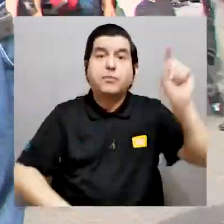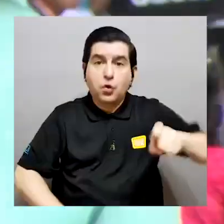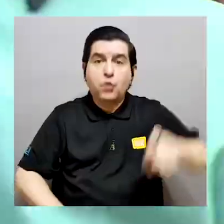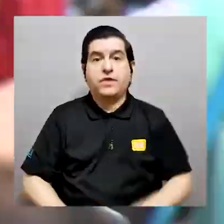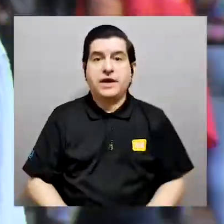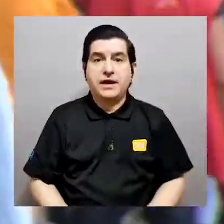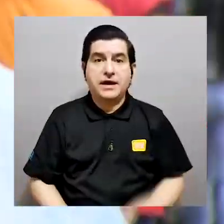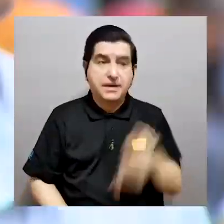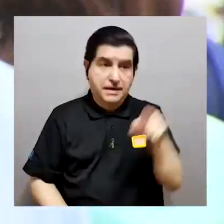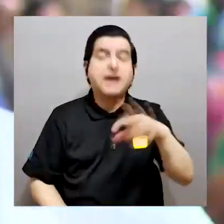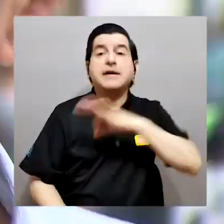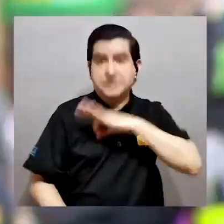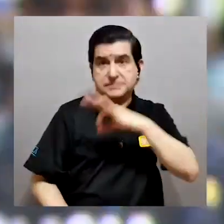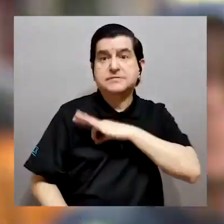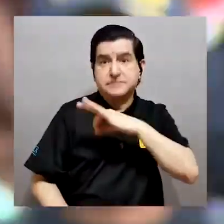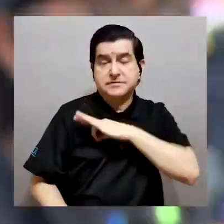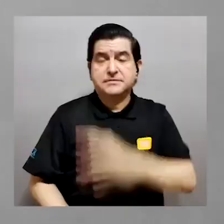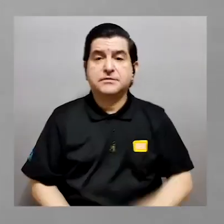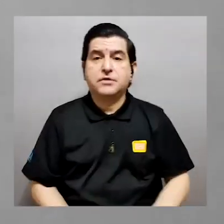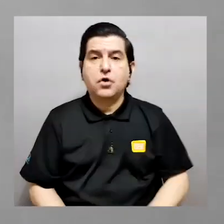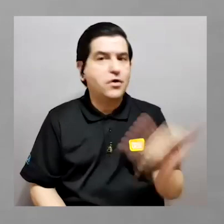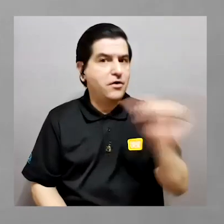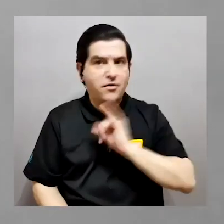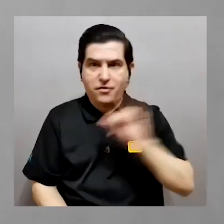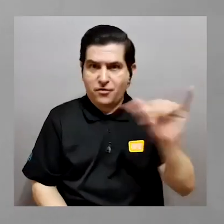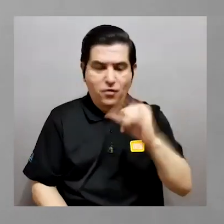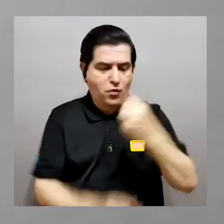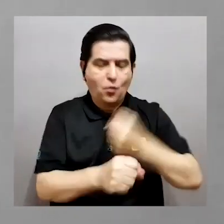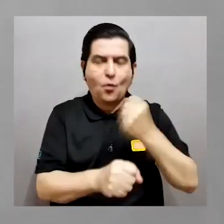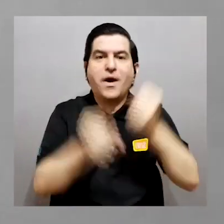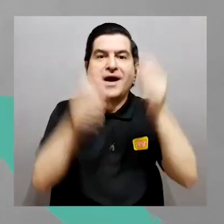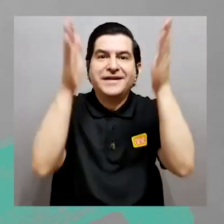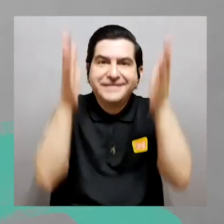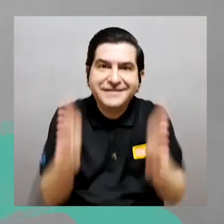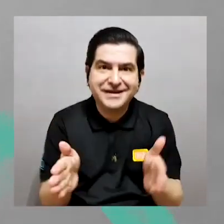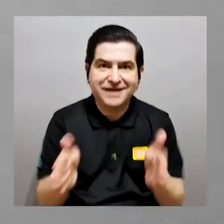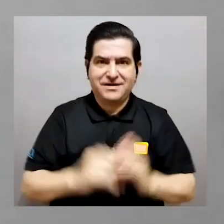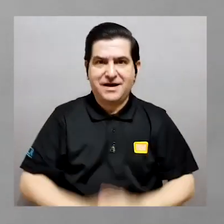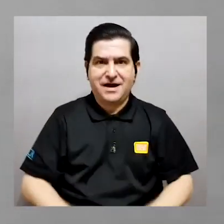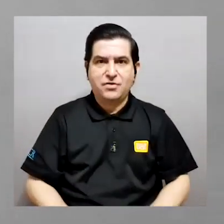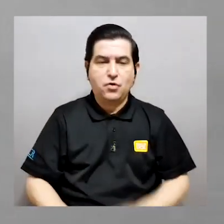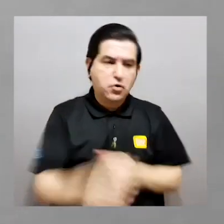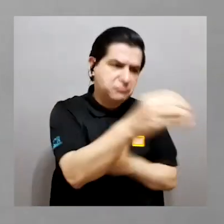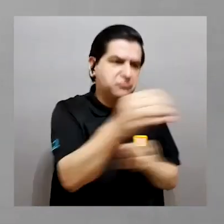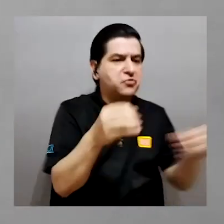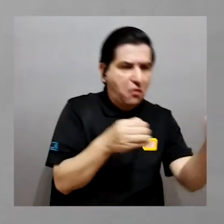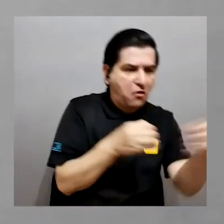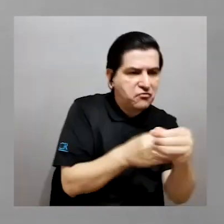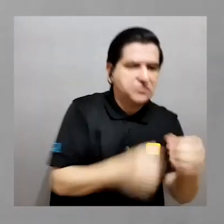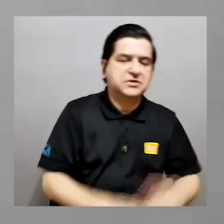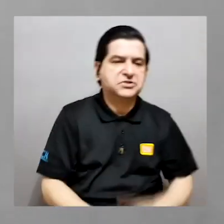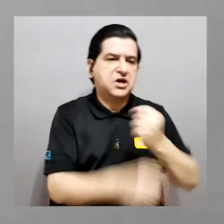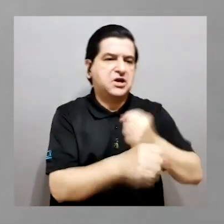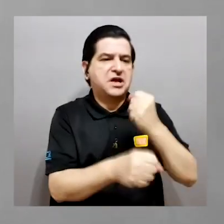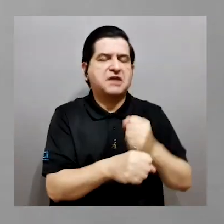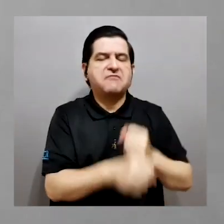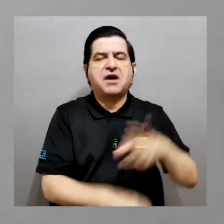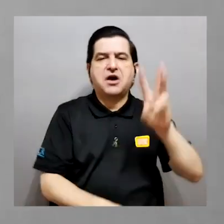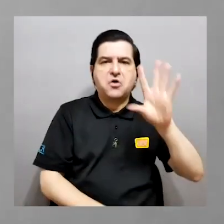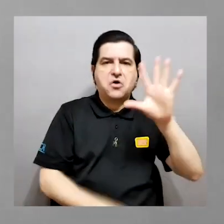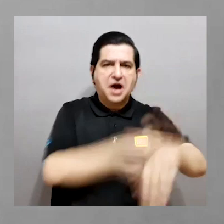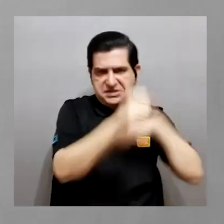más bien ese beneficio. No es lo mismo un trabajador de oficina, ¿verdad?, trabajando a